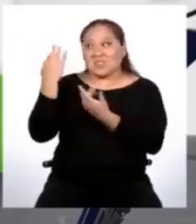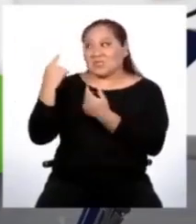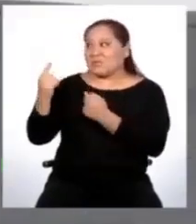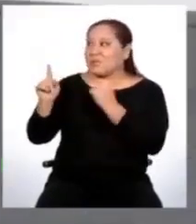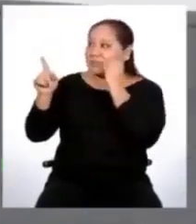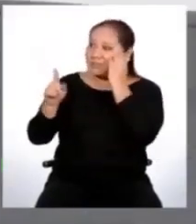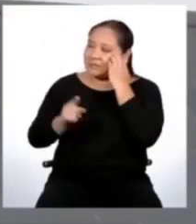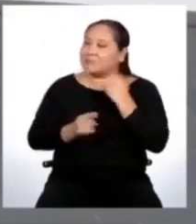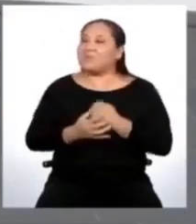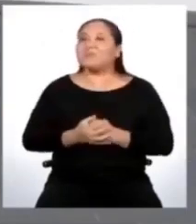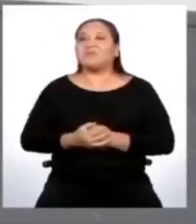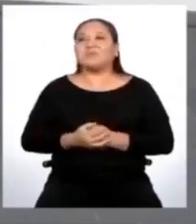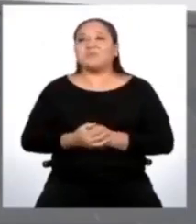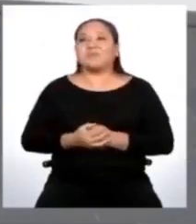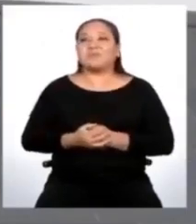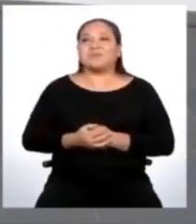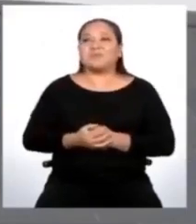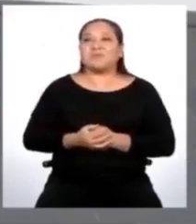pantalla.